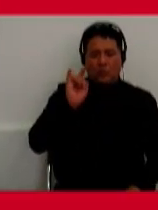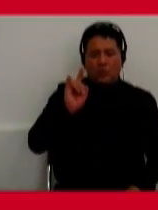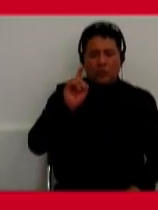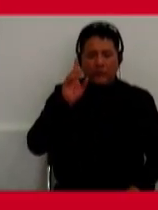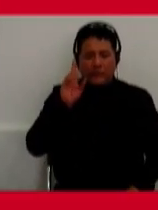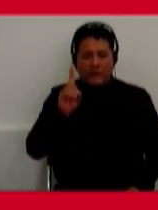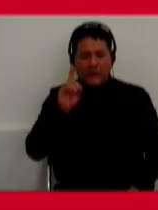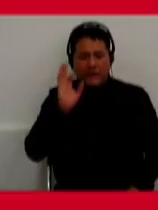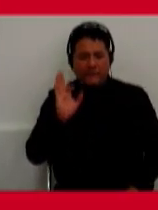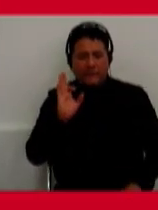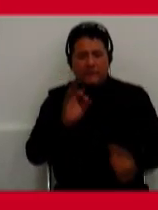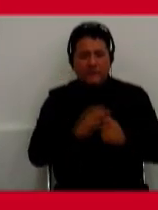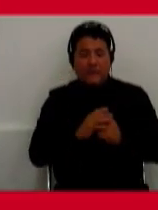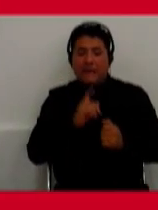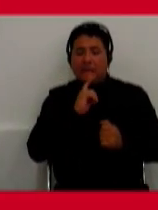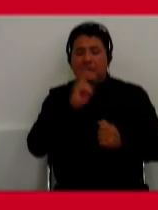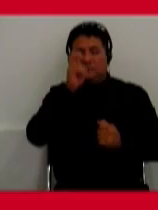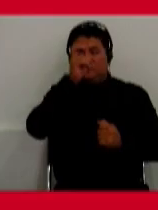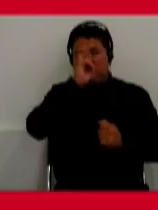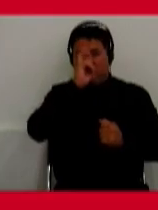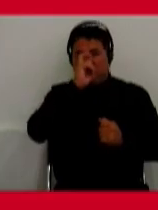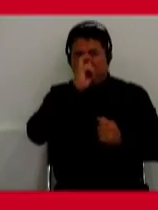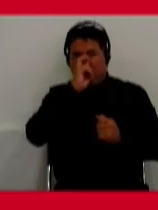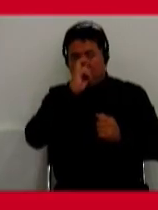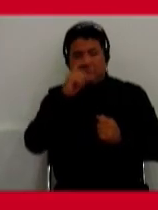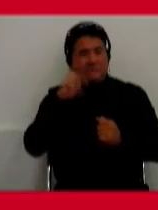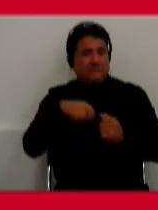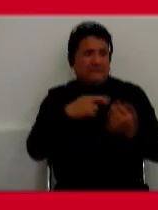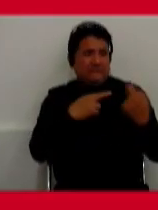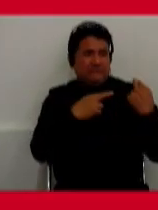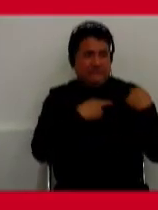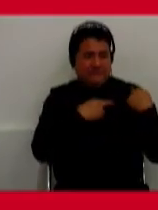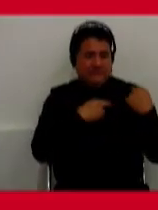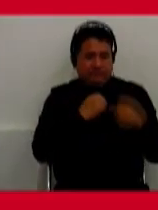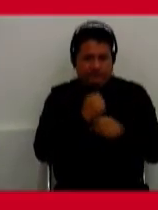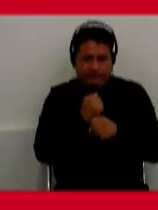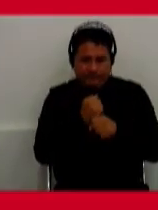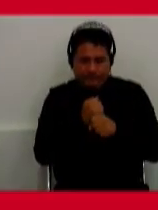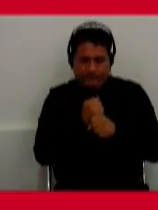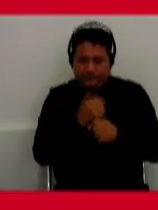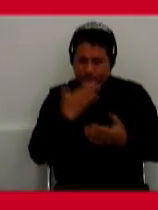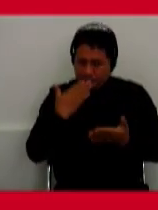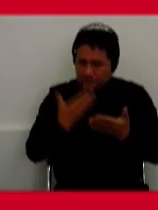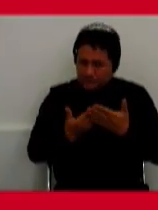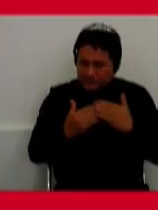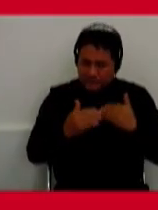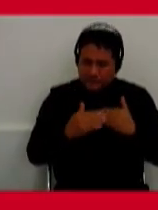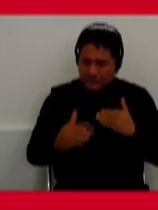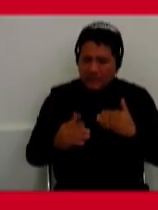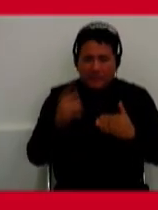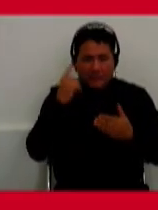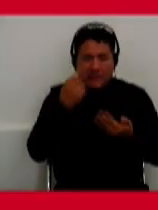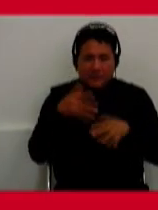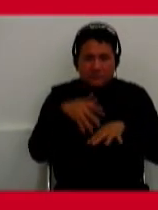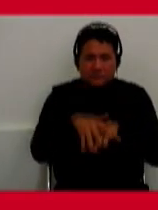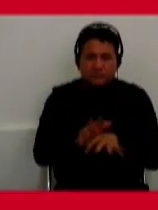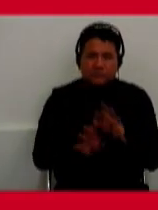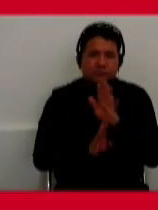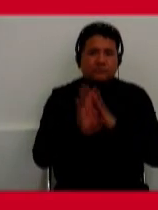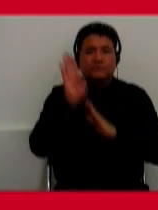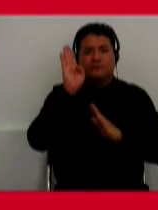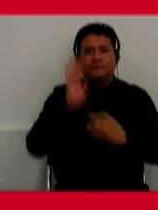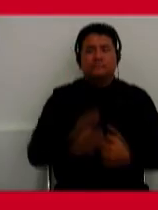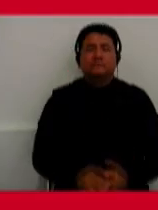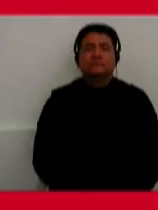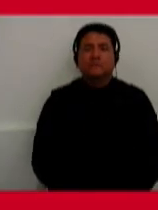bastante estricto, necesitamos ser bastante disciplinados para que esta implementación sea lo más exitoso.